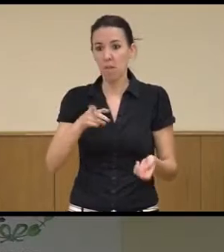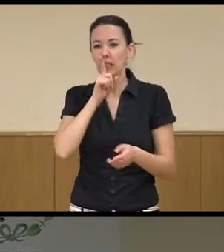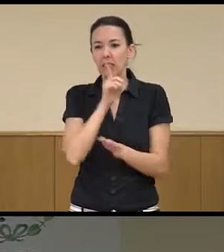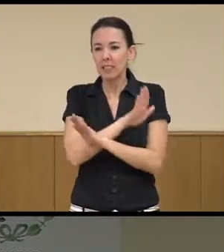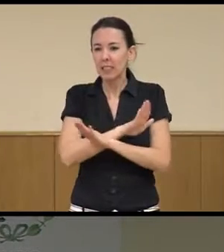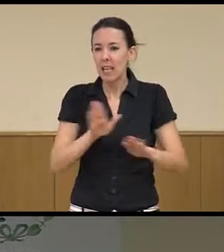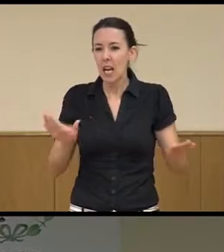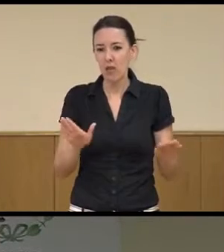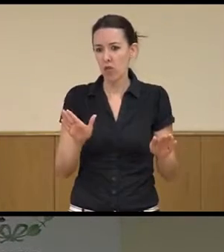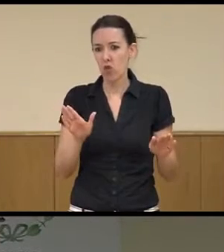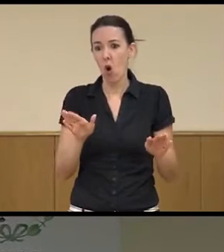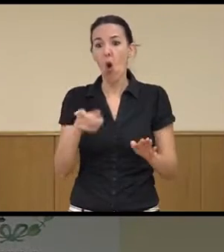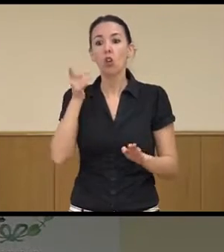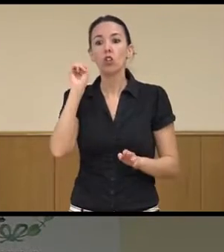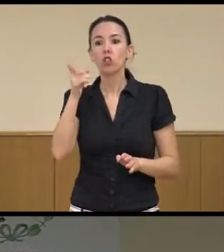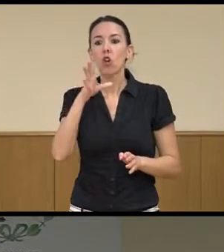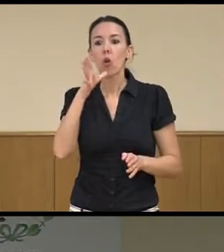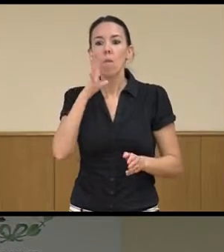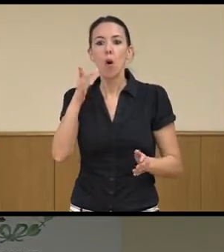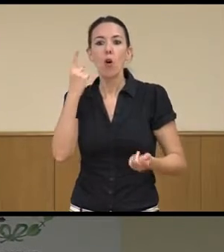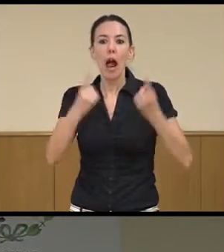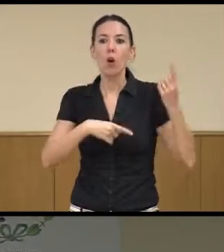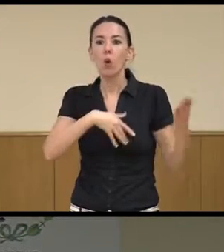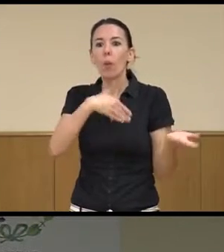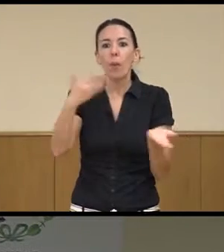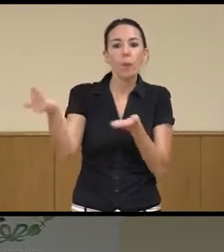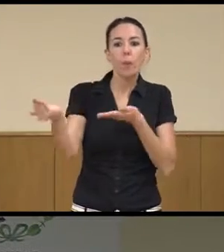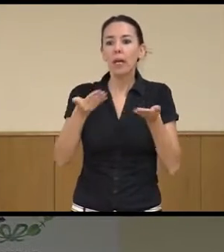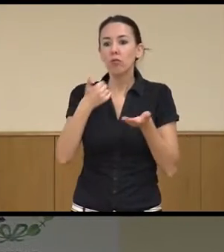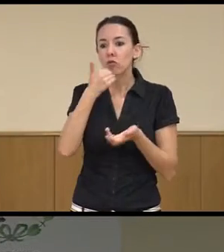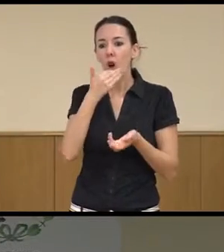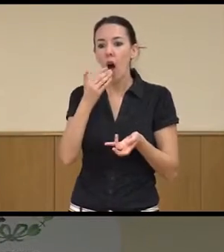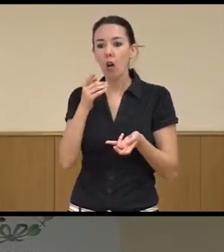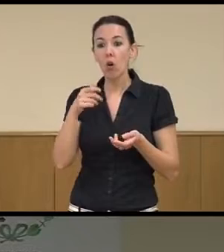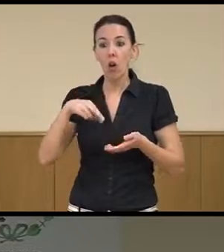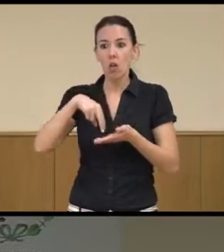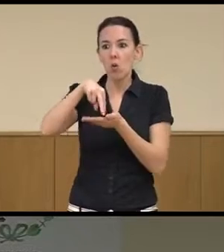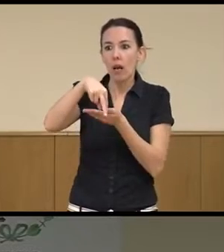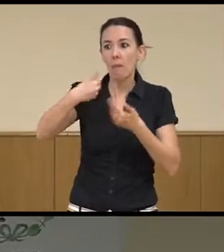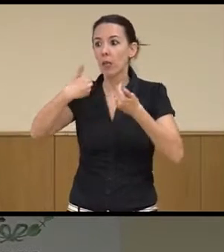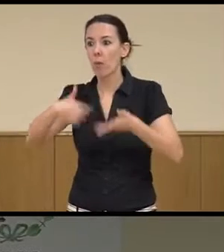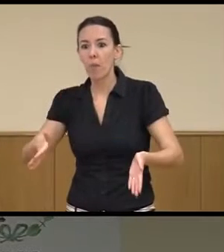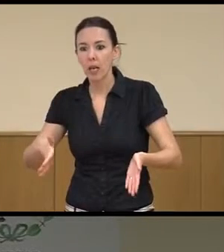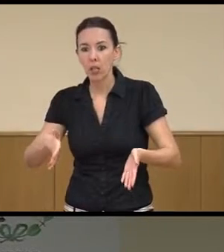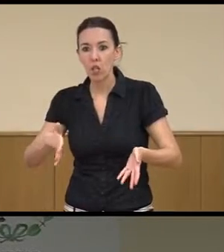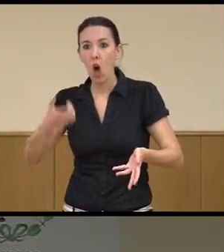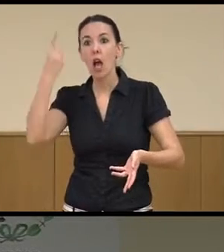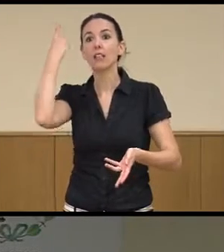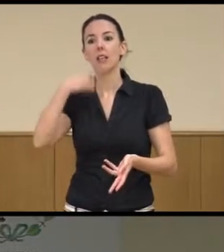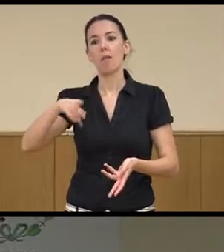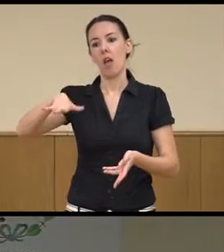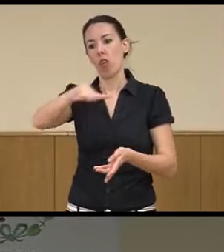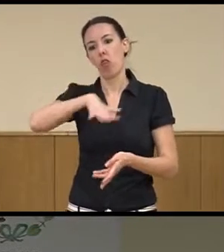silencio era solo cortado por alguna ráfaga de gélido viento, los extraviados caminantes hallaban su tabla de salvación en el repicar de